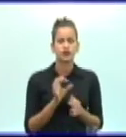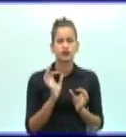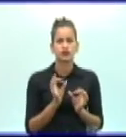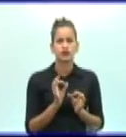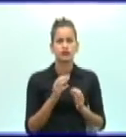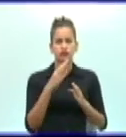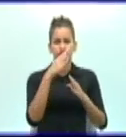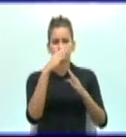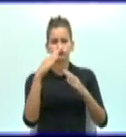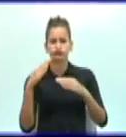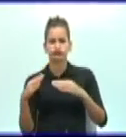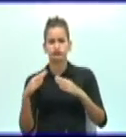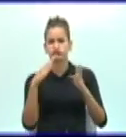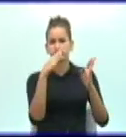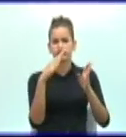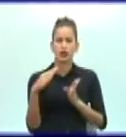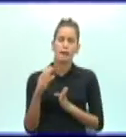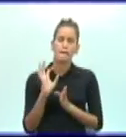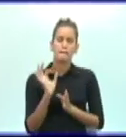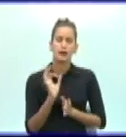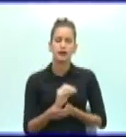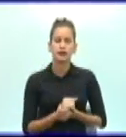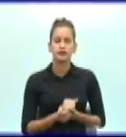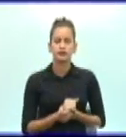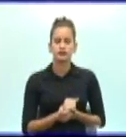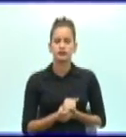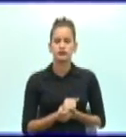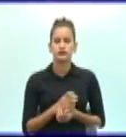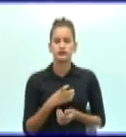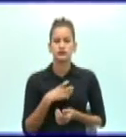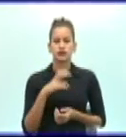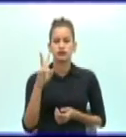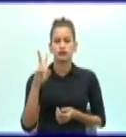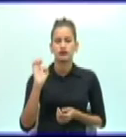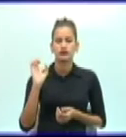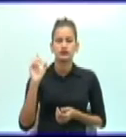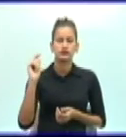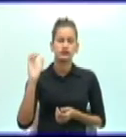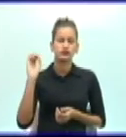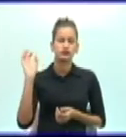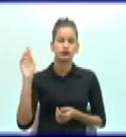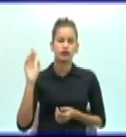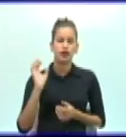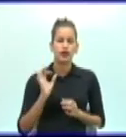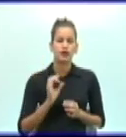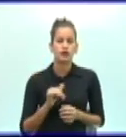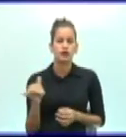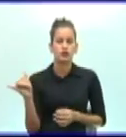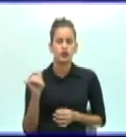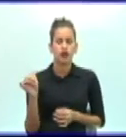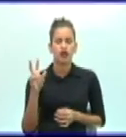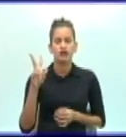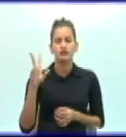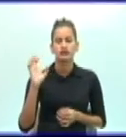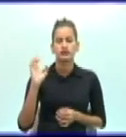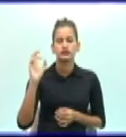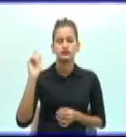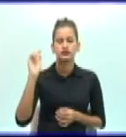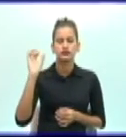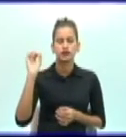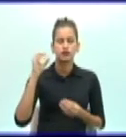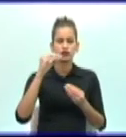sentido, y determinan un vector igual al vector de traslación. Toda recta y su imagen son